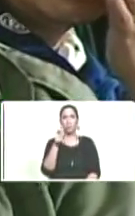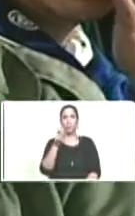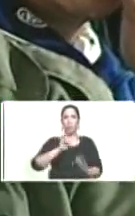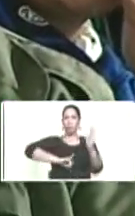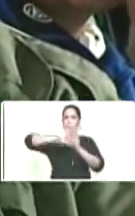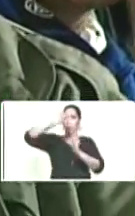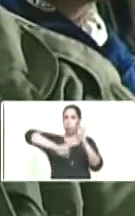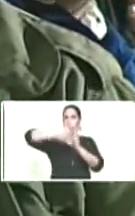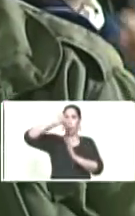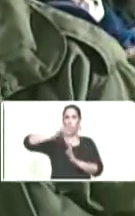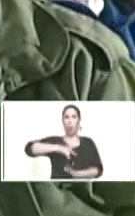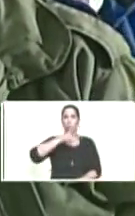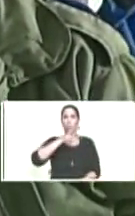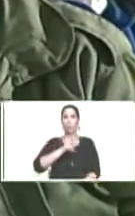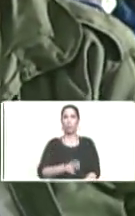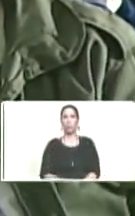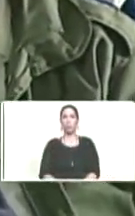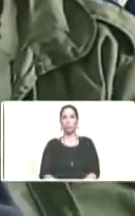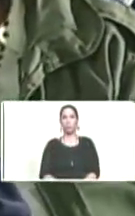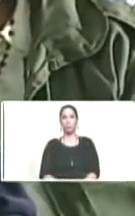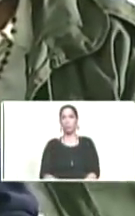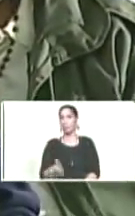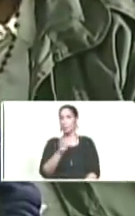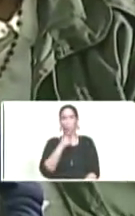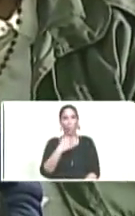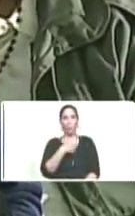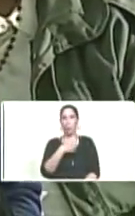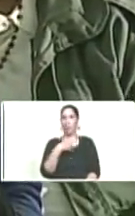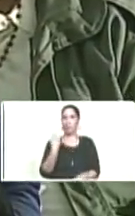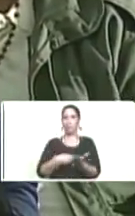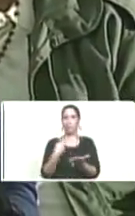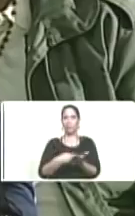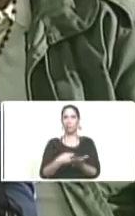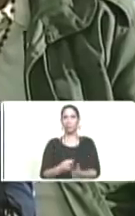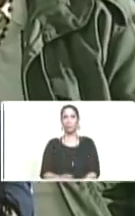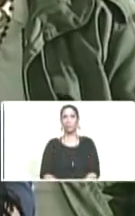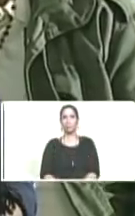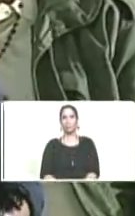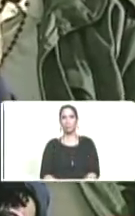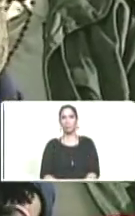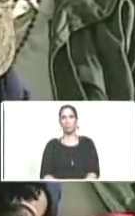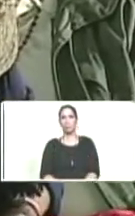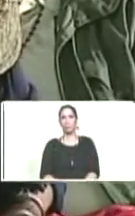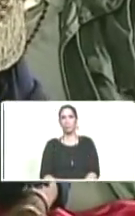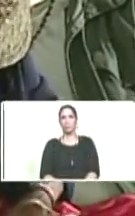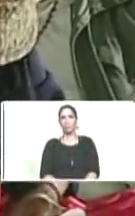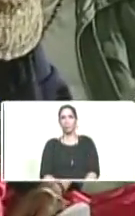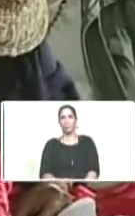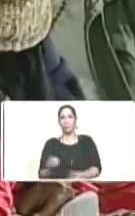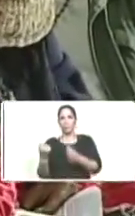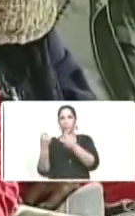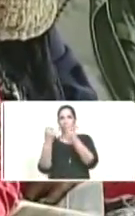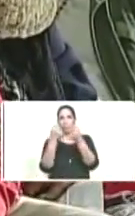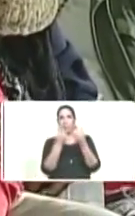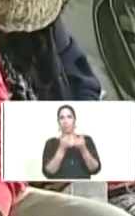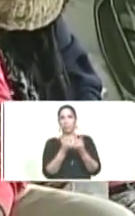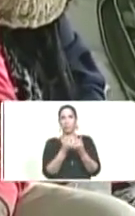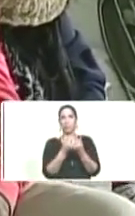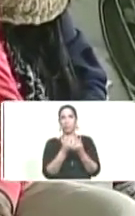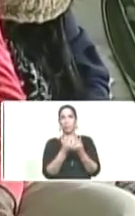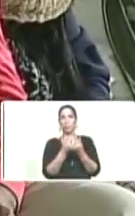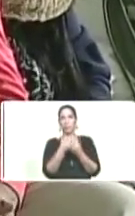a un precio criminal, impagable. Se ha instalado una economía